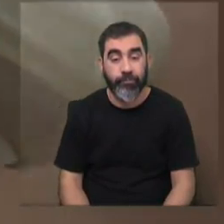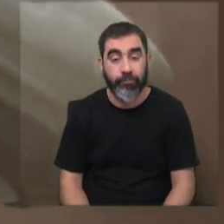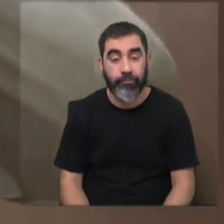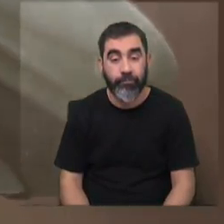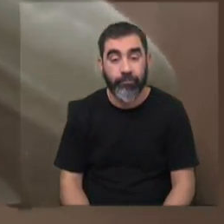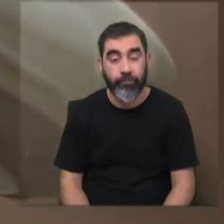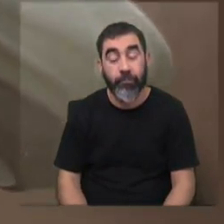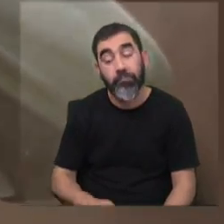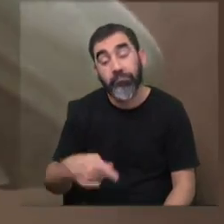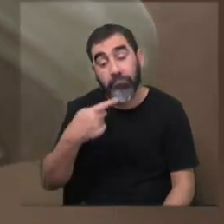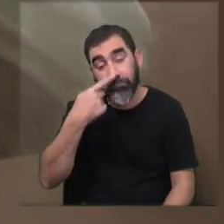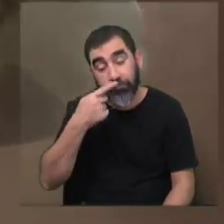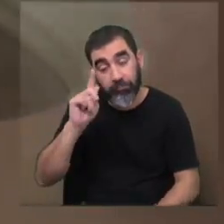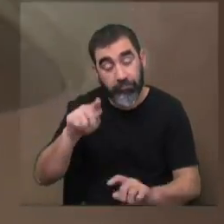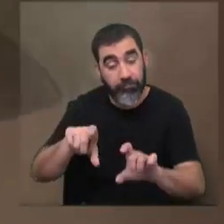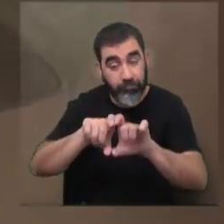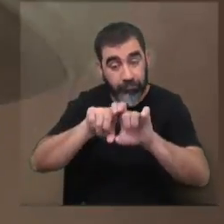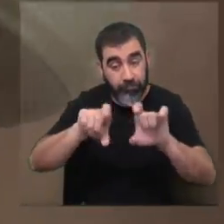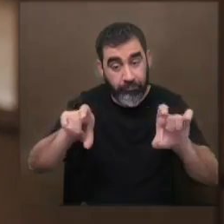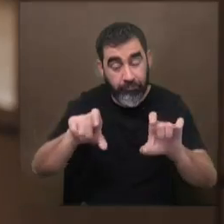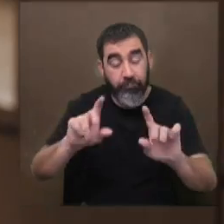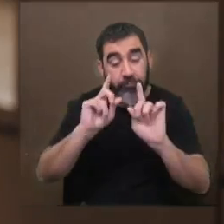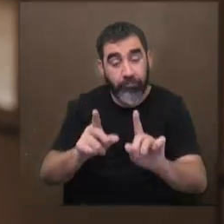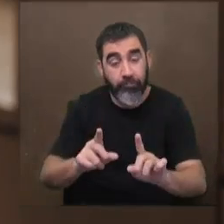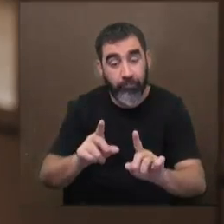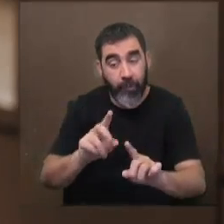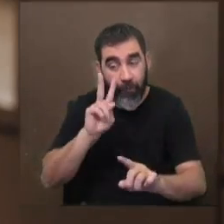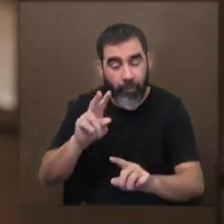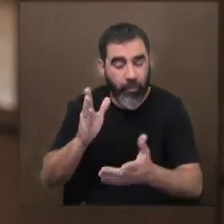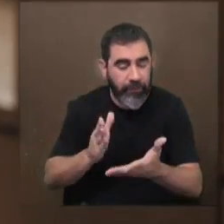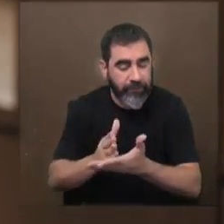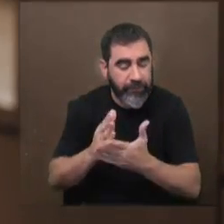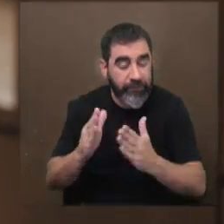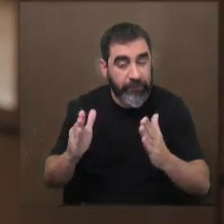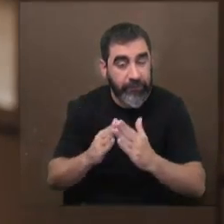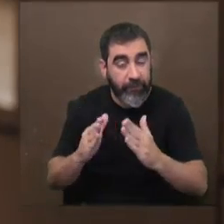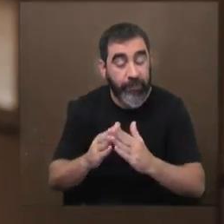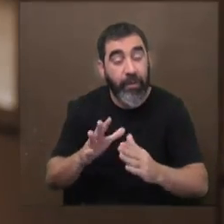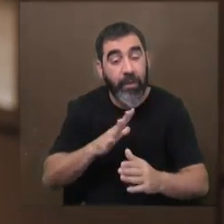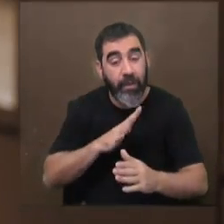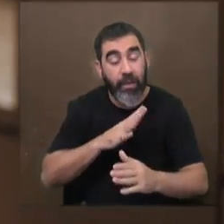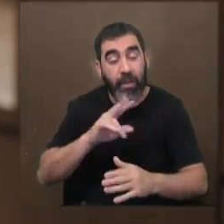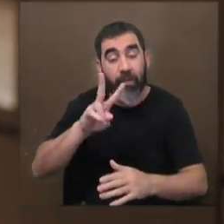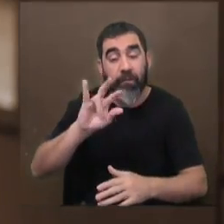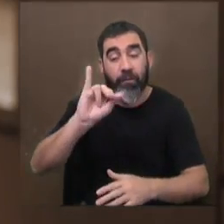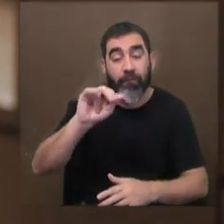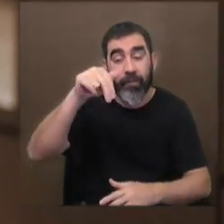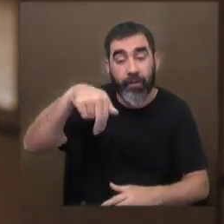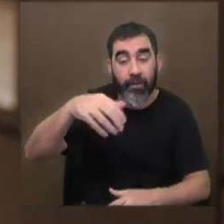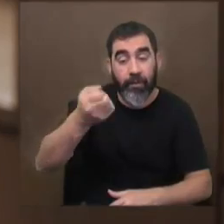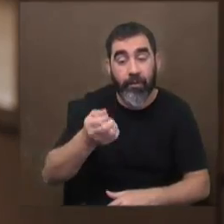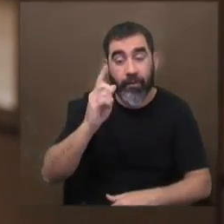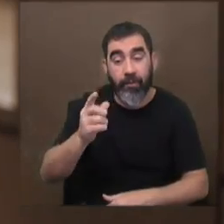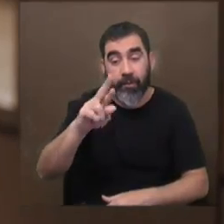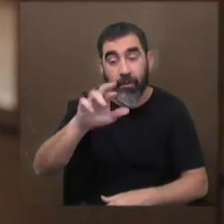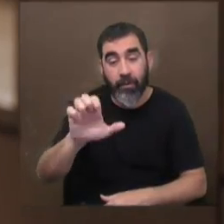Otra parte interesante de la receta, y que lo vemos también en muchas de estas recetas caseras, es la utilización de vinagre, que siempre debe ser, como lo